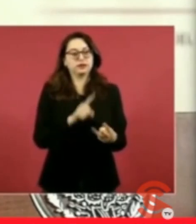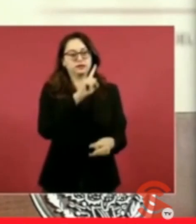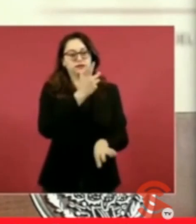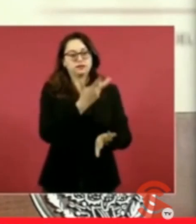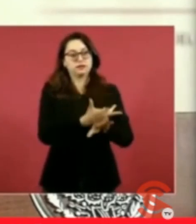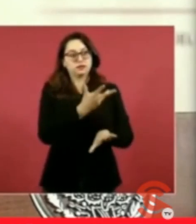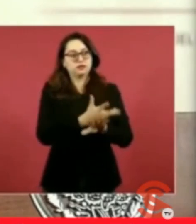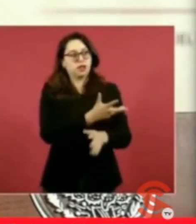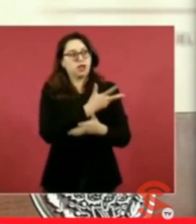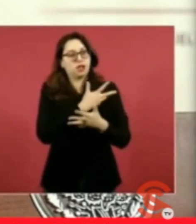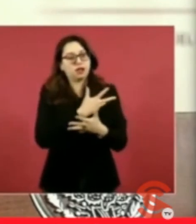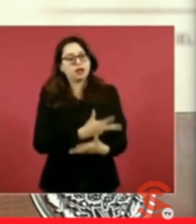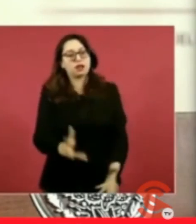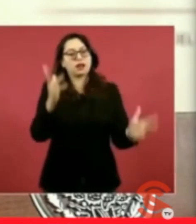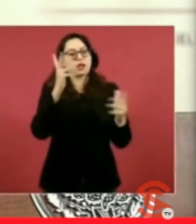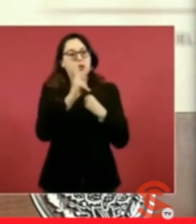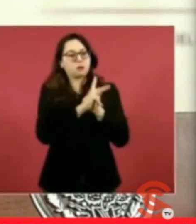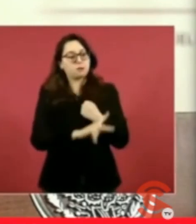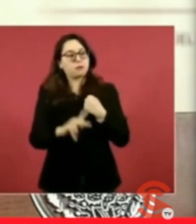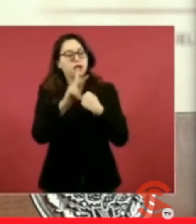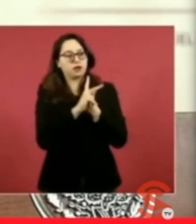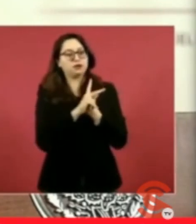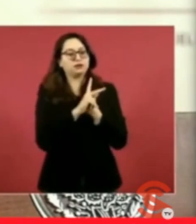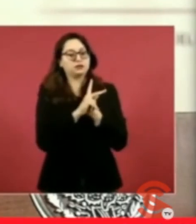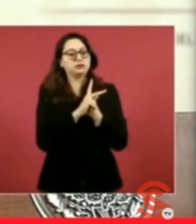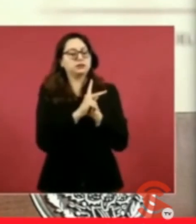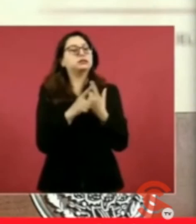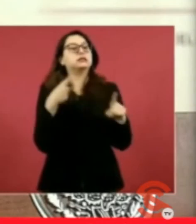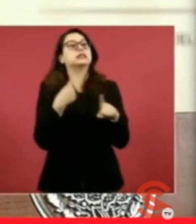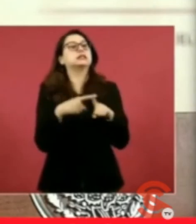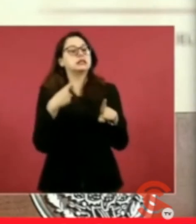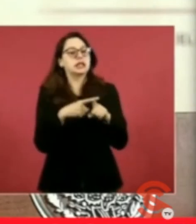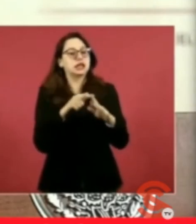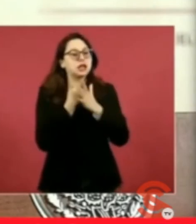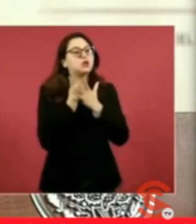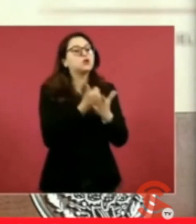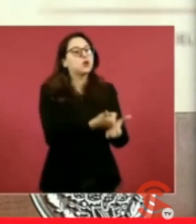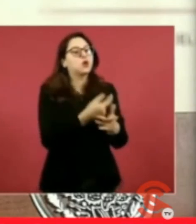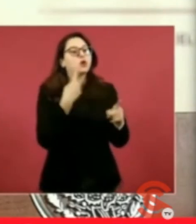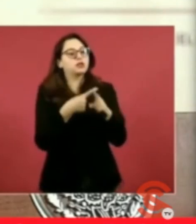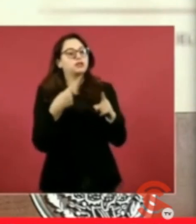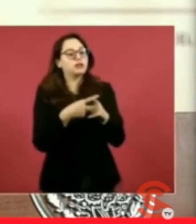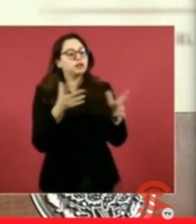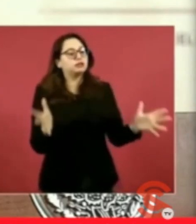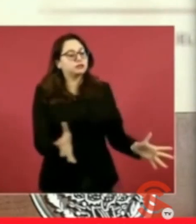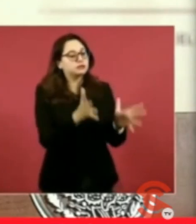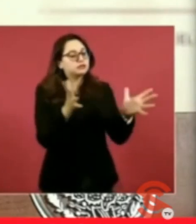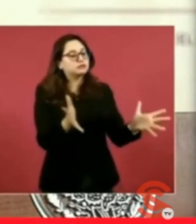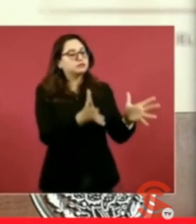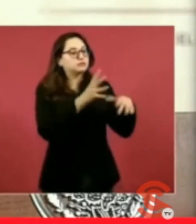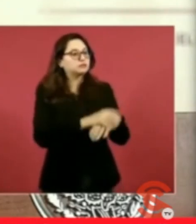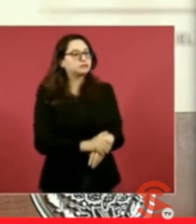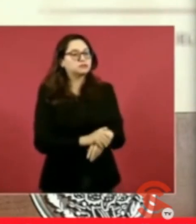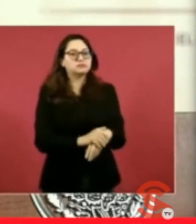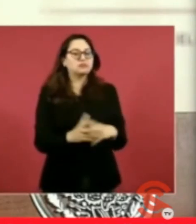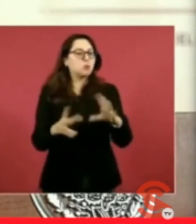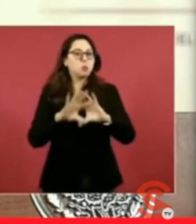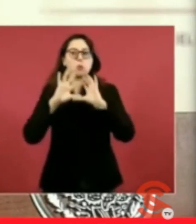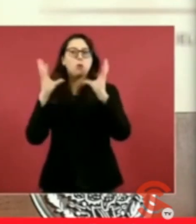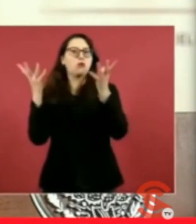se consolidó, se fortaleció gracias a los migrantes del mundo.